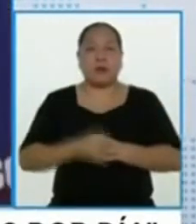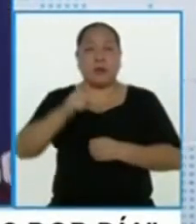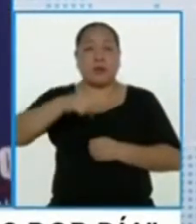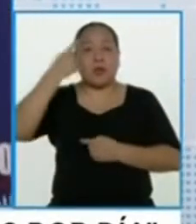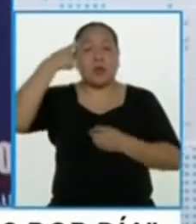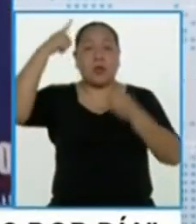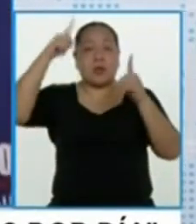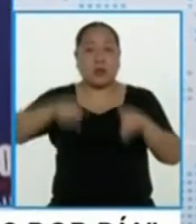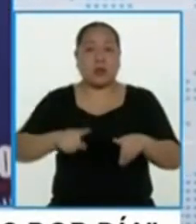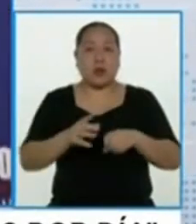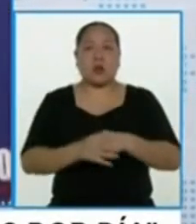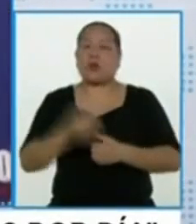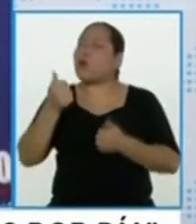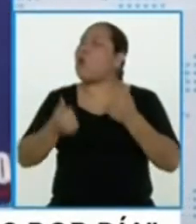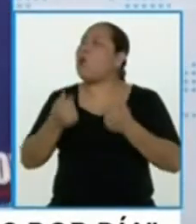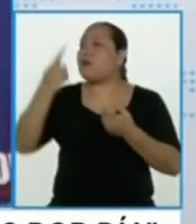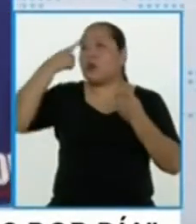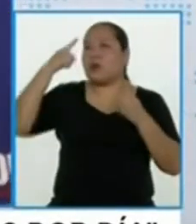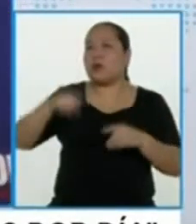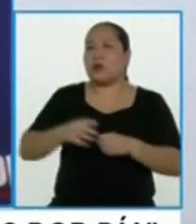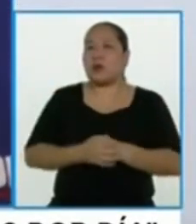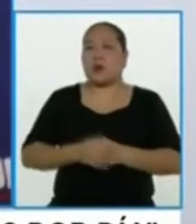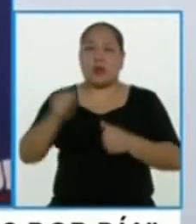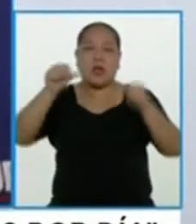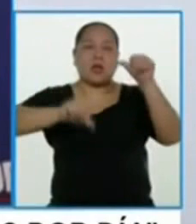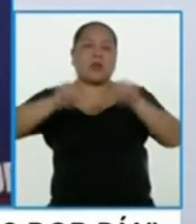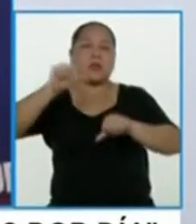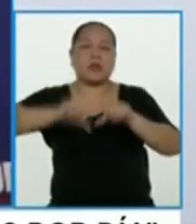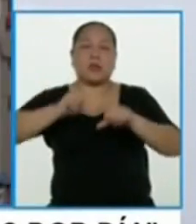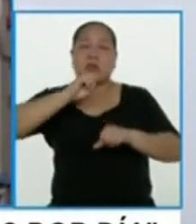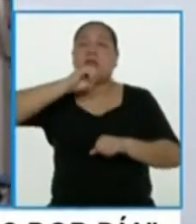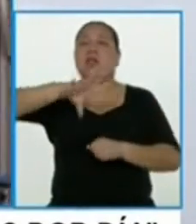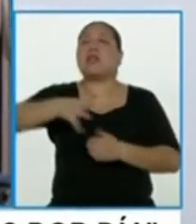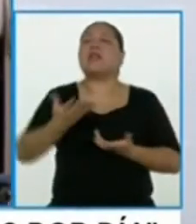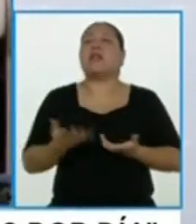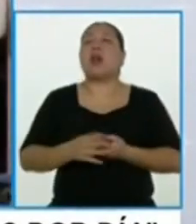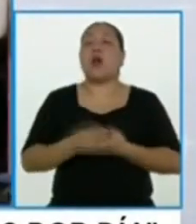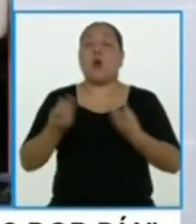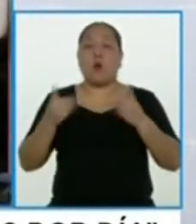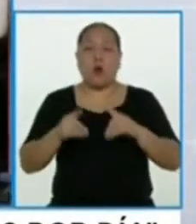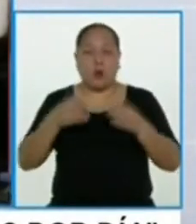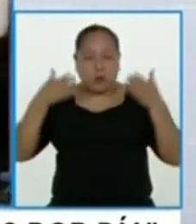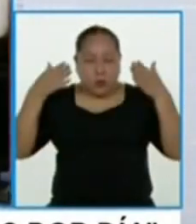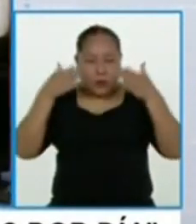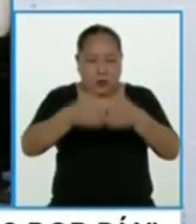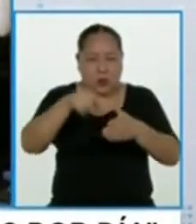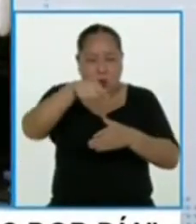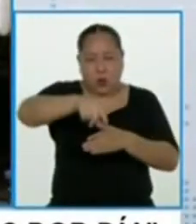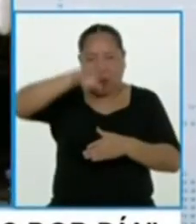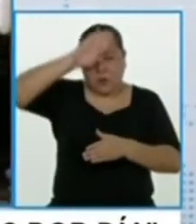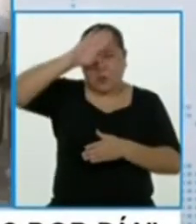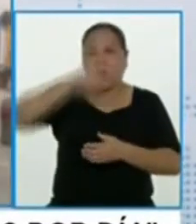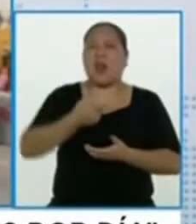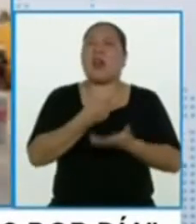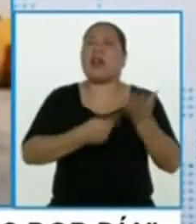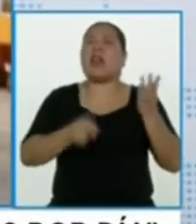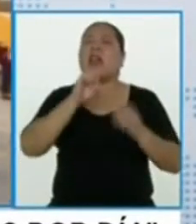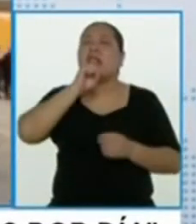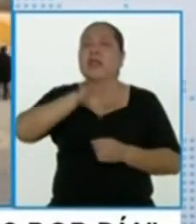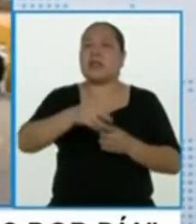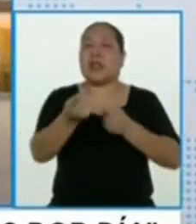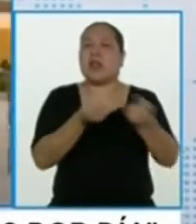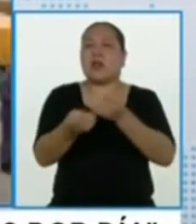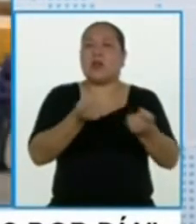decisiones basadas en evidencia. ¿Cuáles serían? ¿Qué te dice la ciencia con respecto a intervenciones específicas para controlar